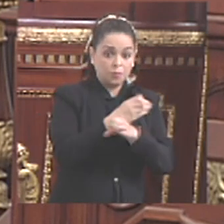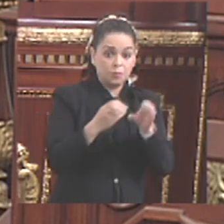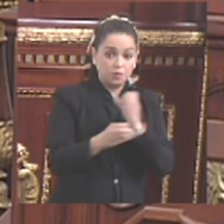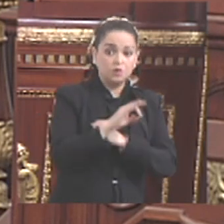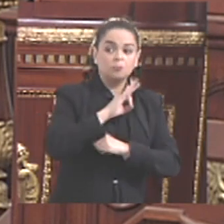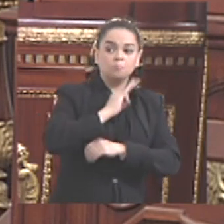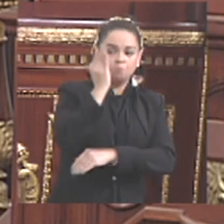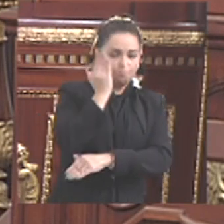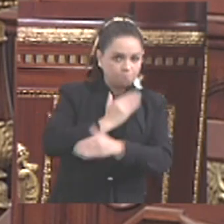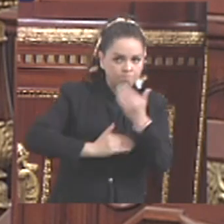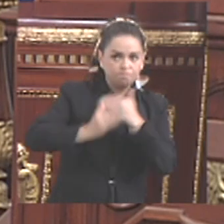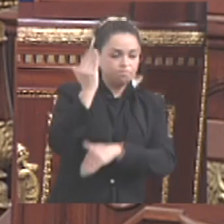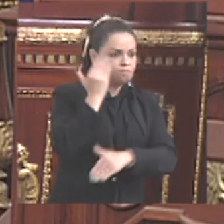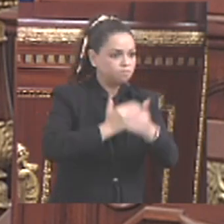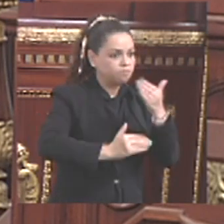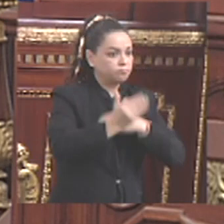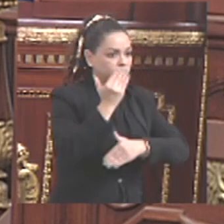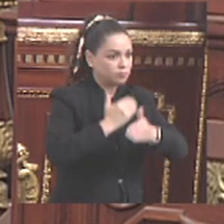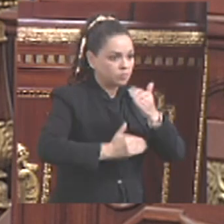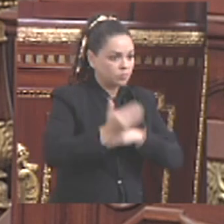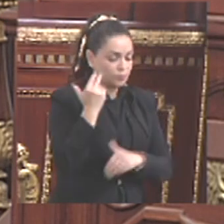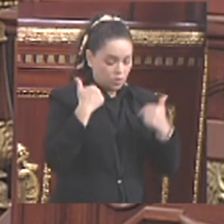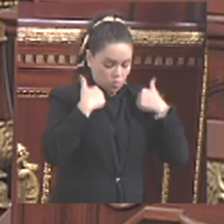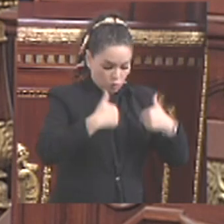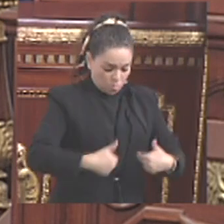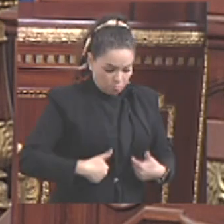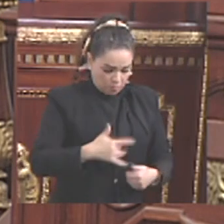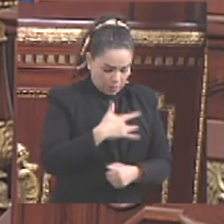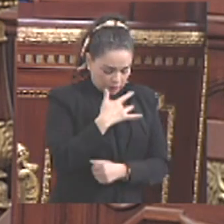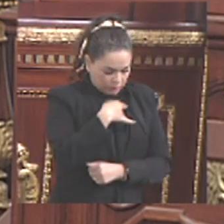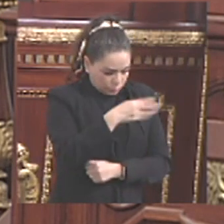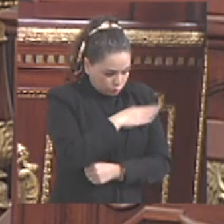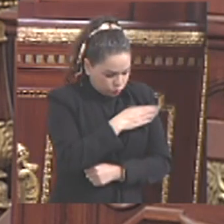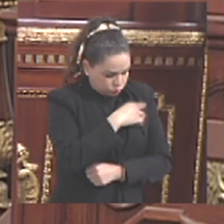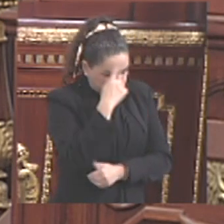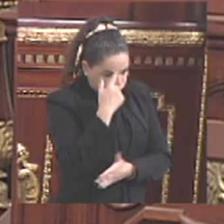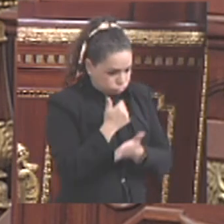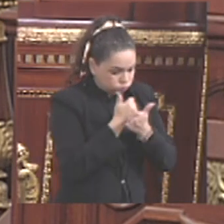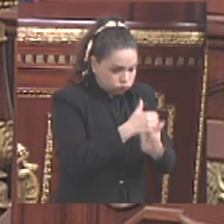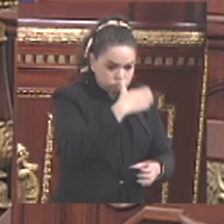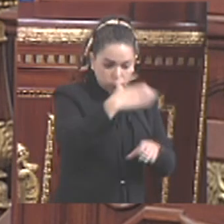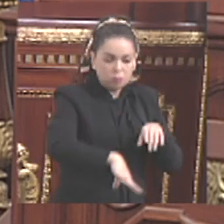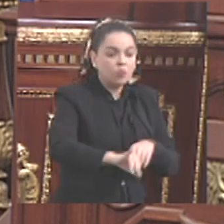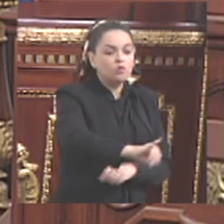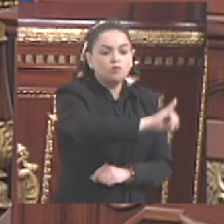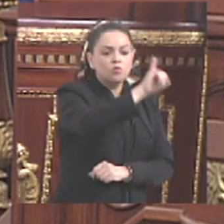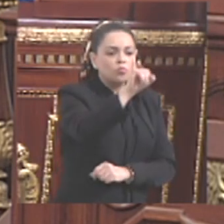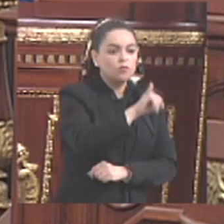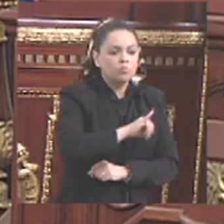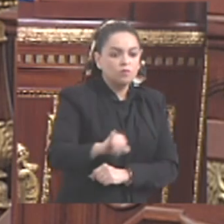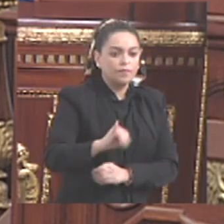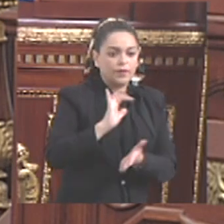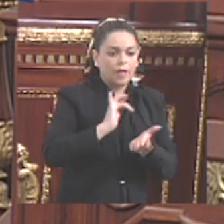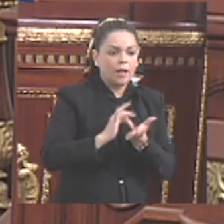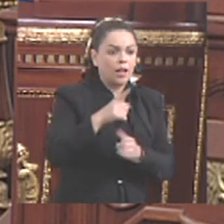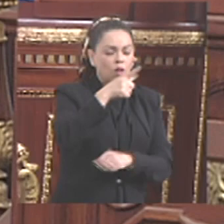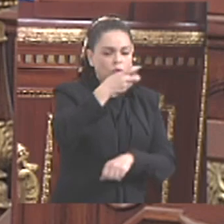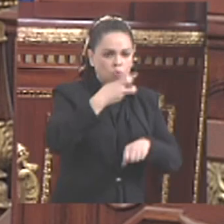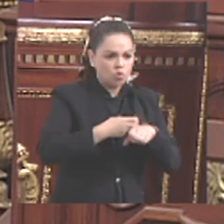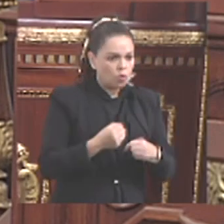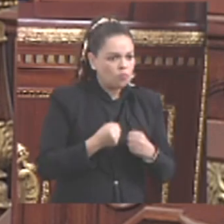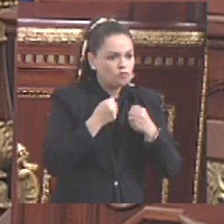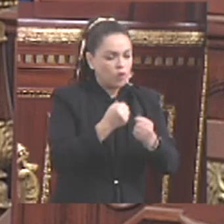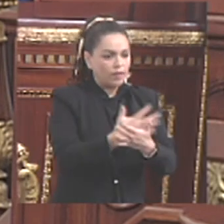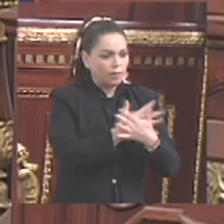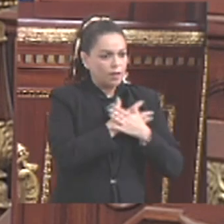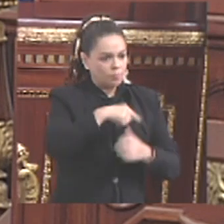y la bondad humana nunca se apaga. Gracias por su fuerza, solidaridad y amor por nuestro